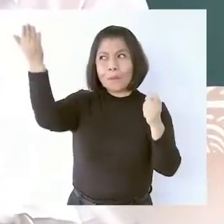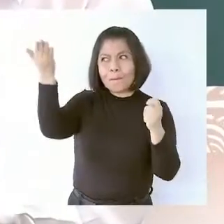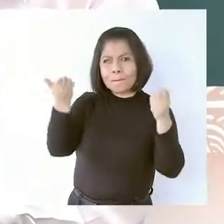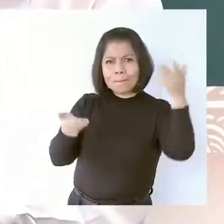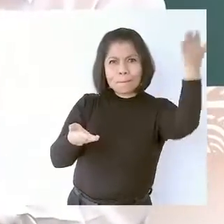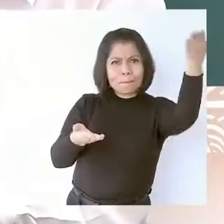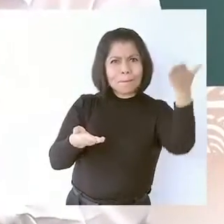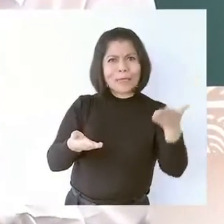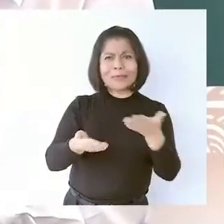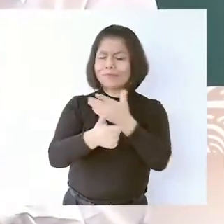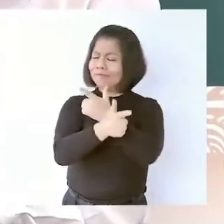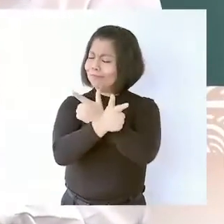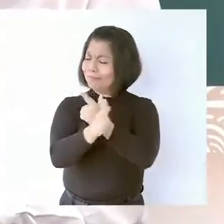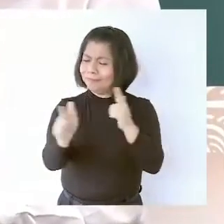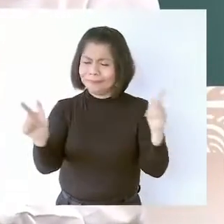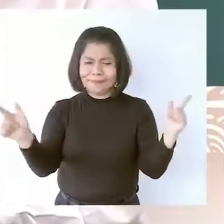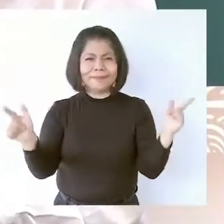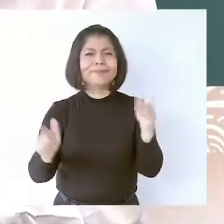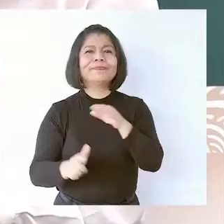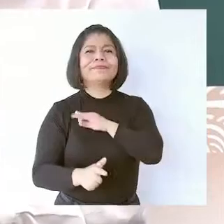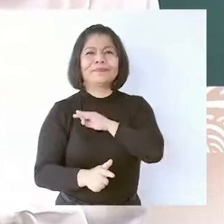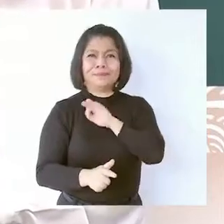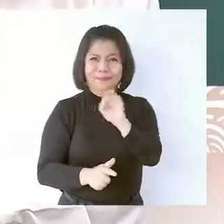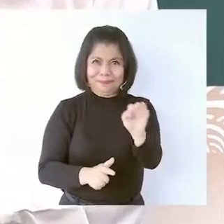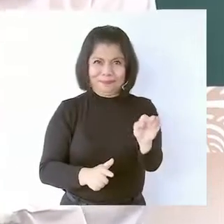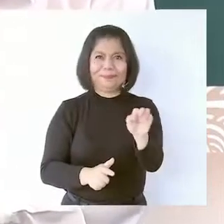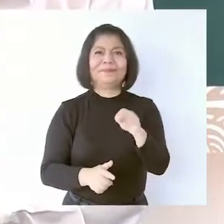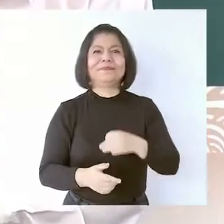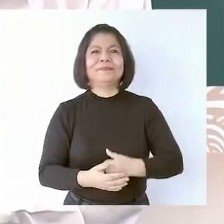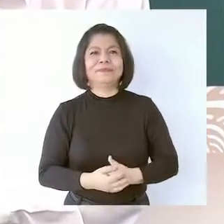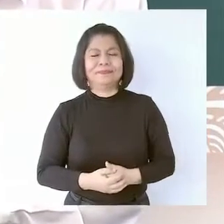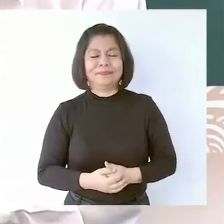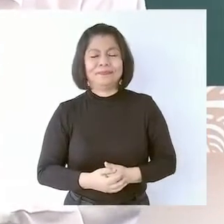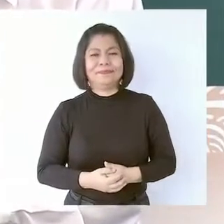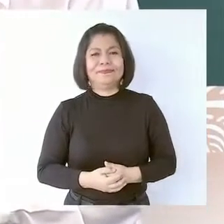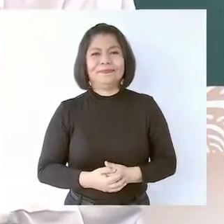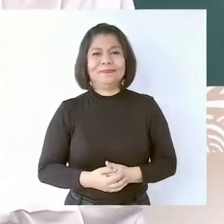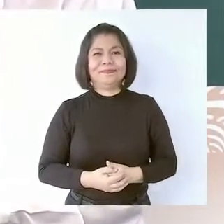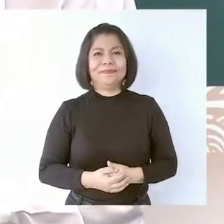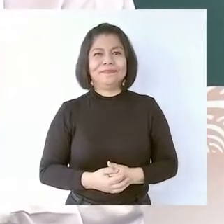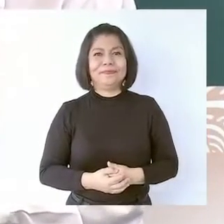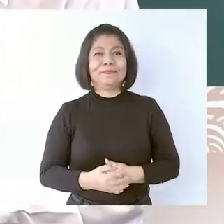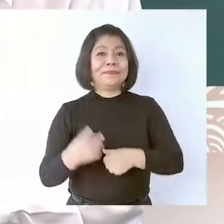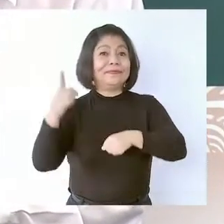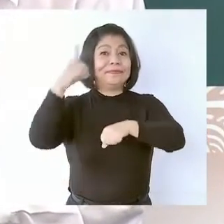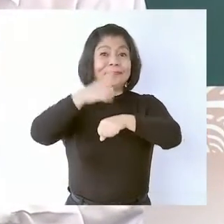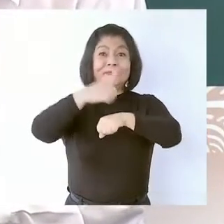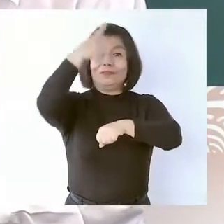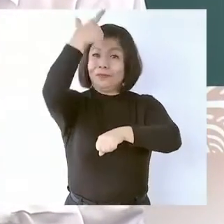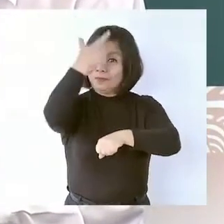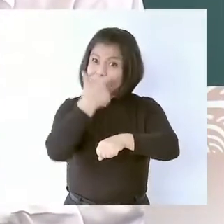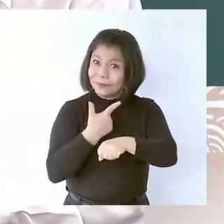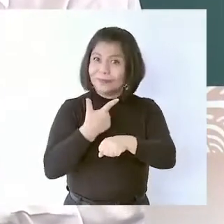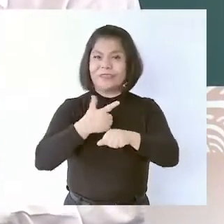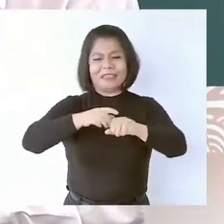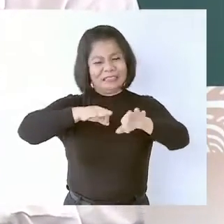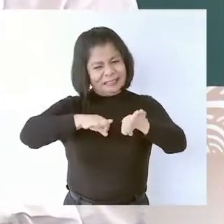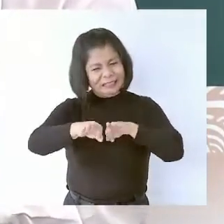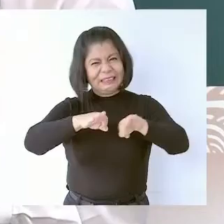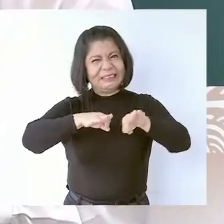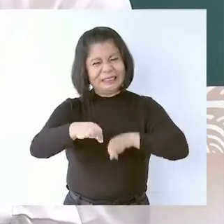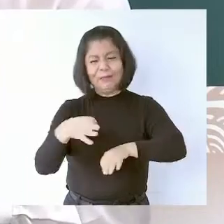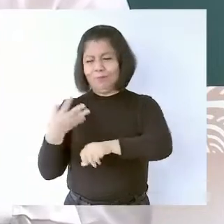poco, porque se va a trabajar día y noche para